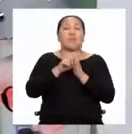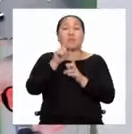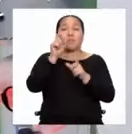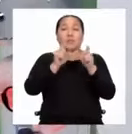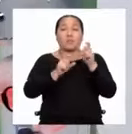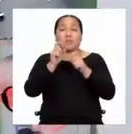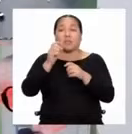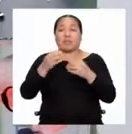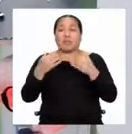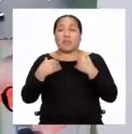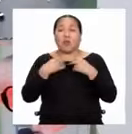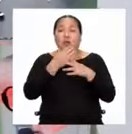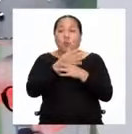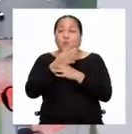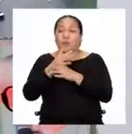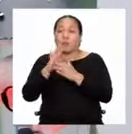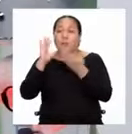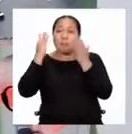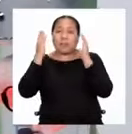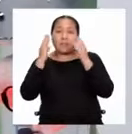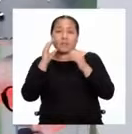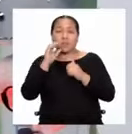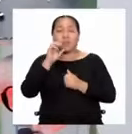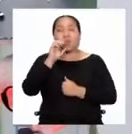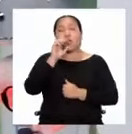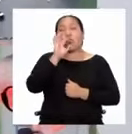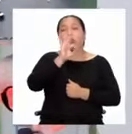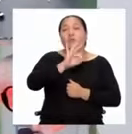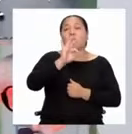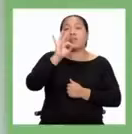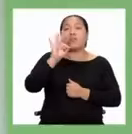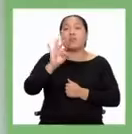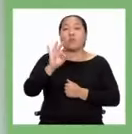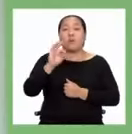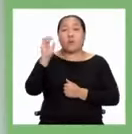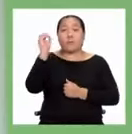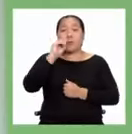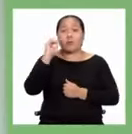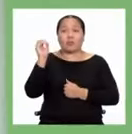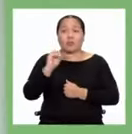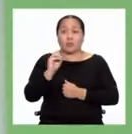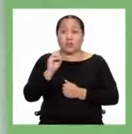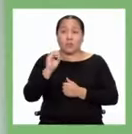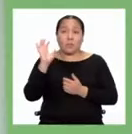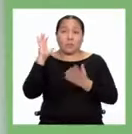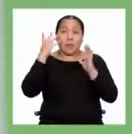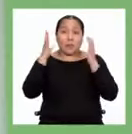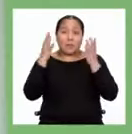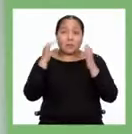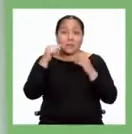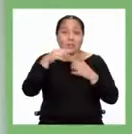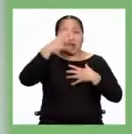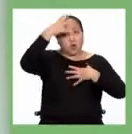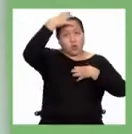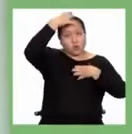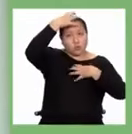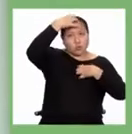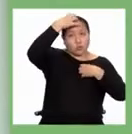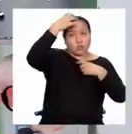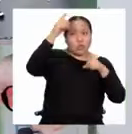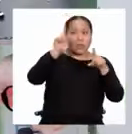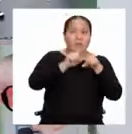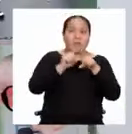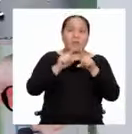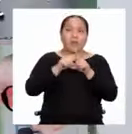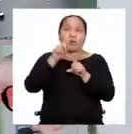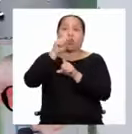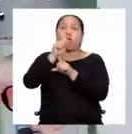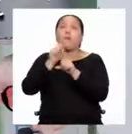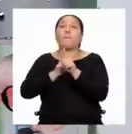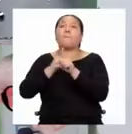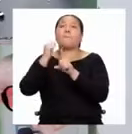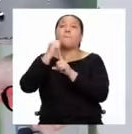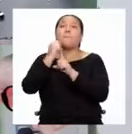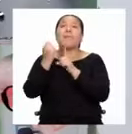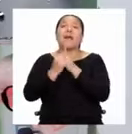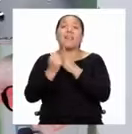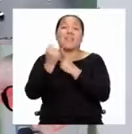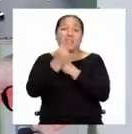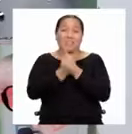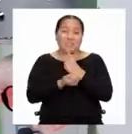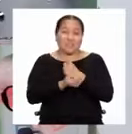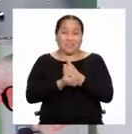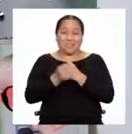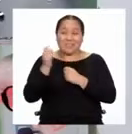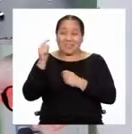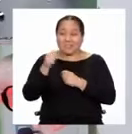del 99% del genoma con los chimpancés, pero también la mitad con los plátanos. Esto ha permitido a los